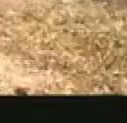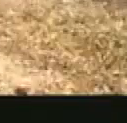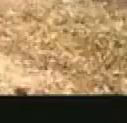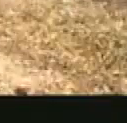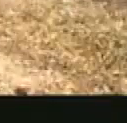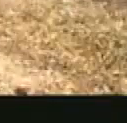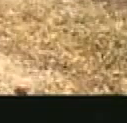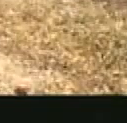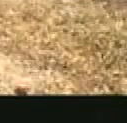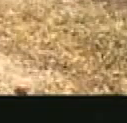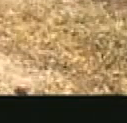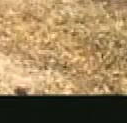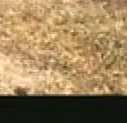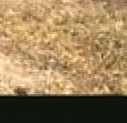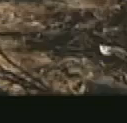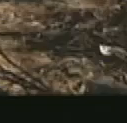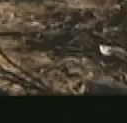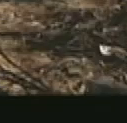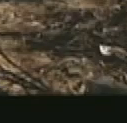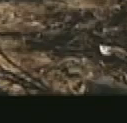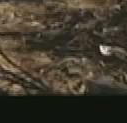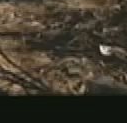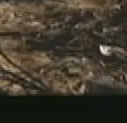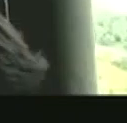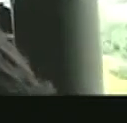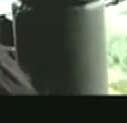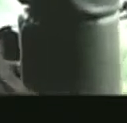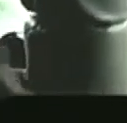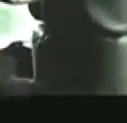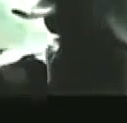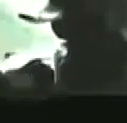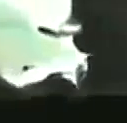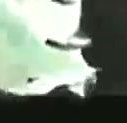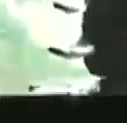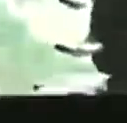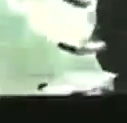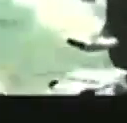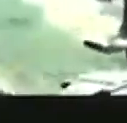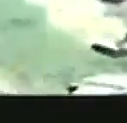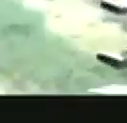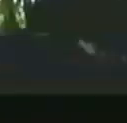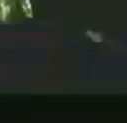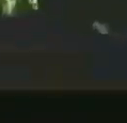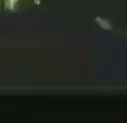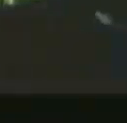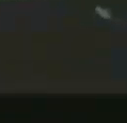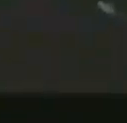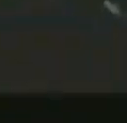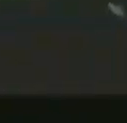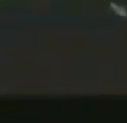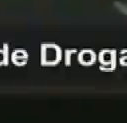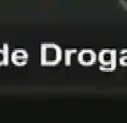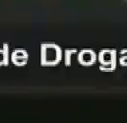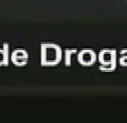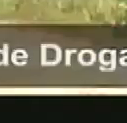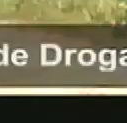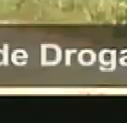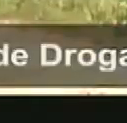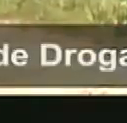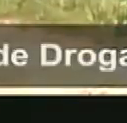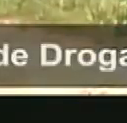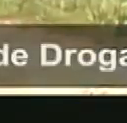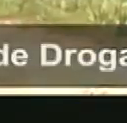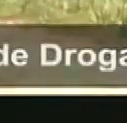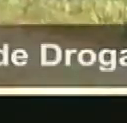nacional en cifras relativas podemos comparar que sólo luego de seis años de retirada la dea aumentamos en